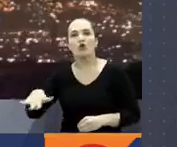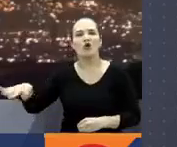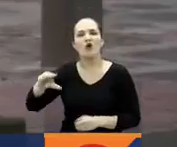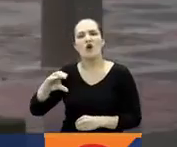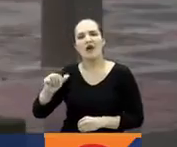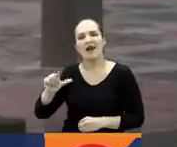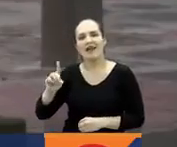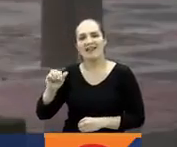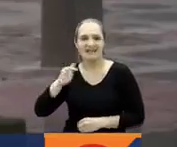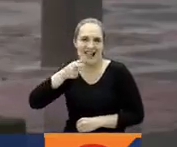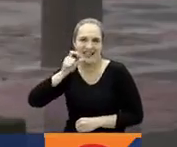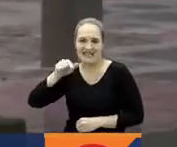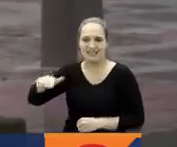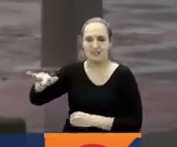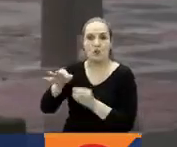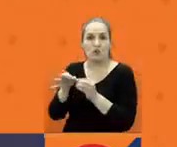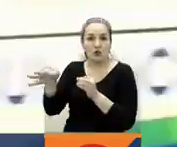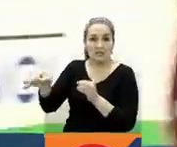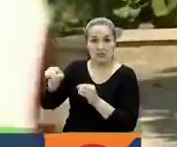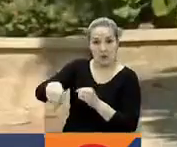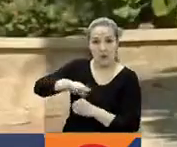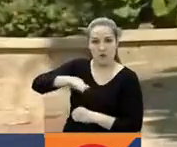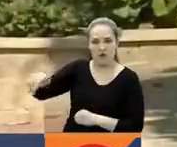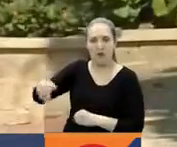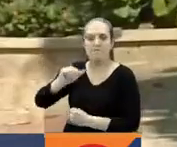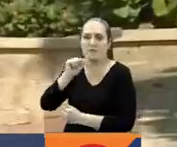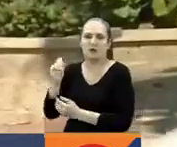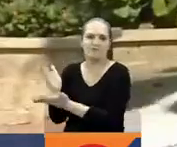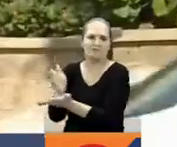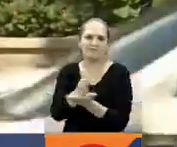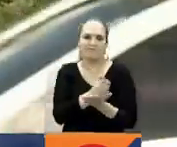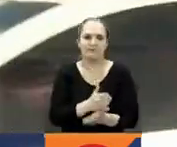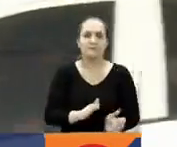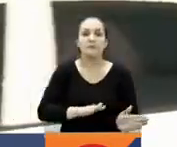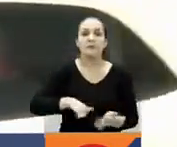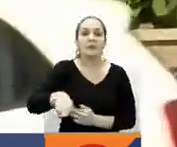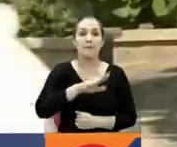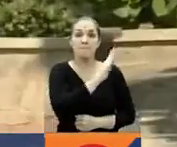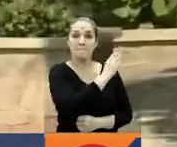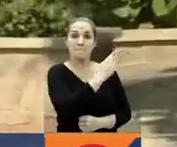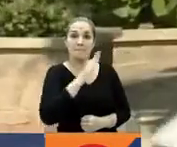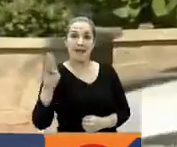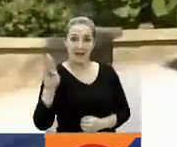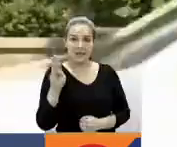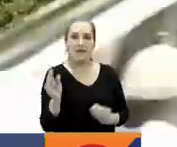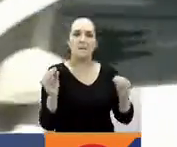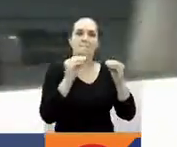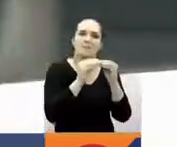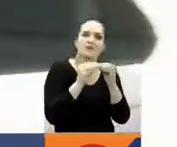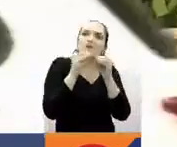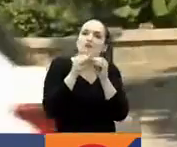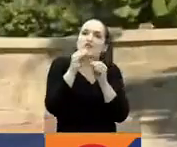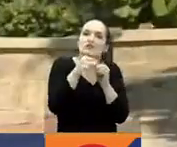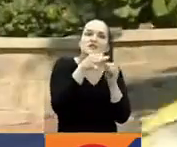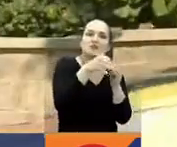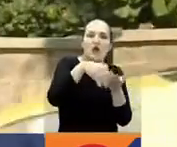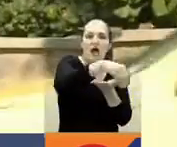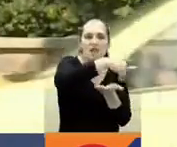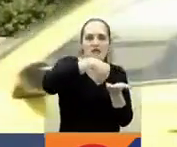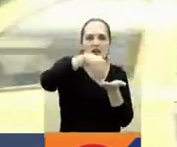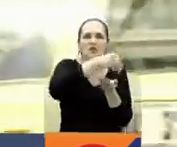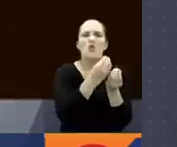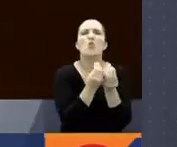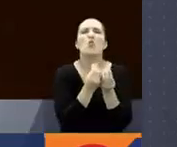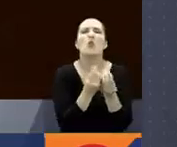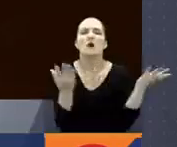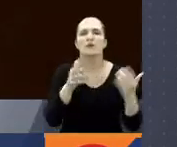Aurrá, encabezan la lista de lesionados. En total, entre Barranquilla y los 22 municipios del Atlántico, se registran 23 personas